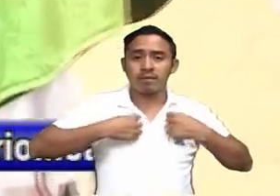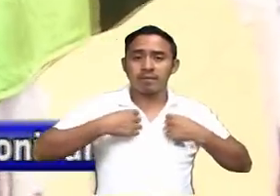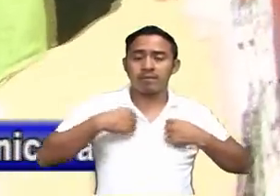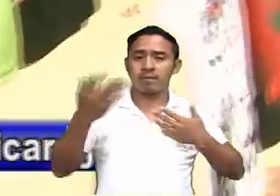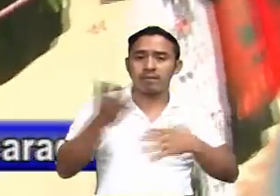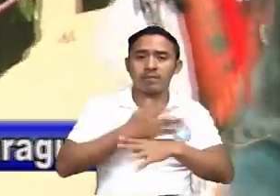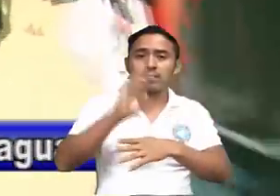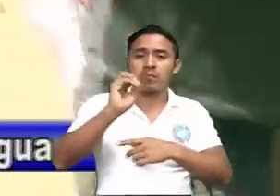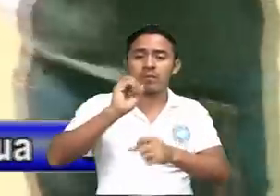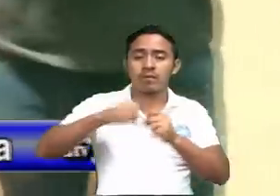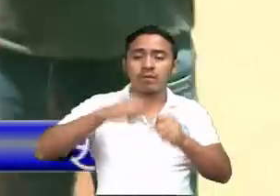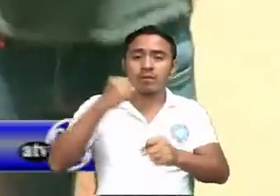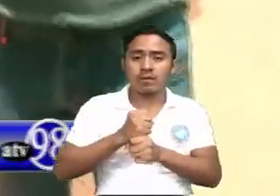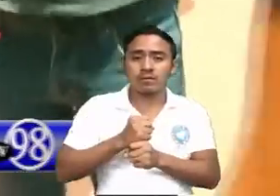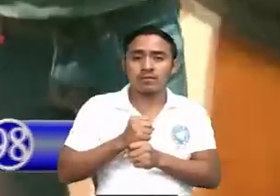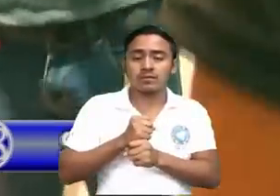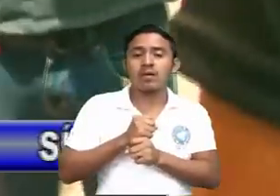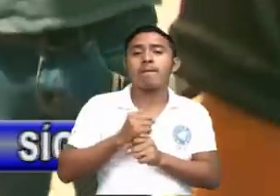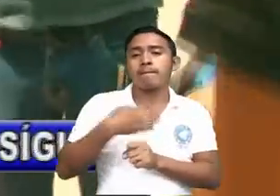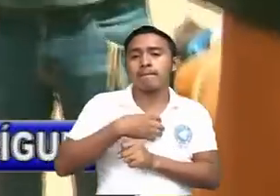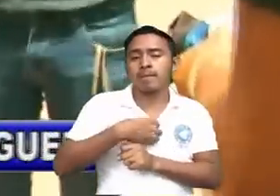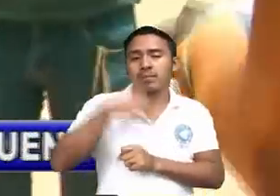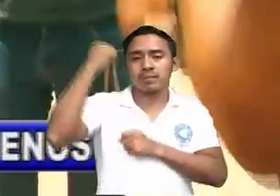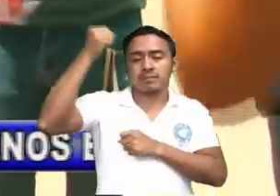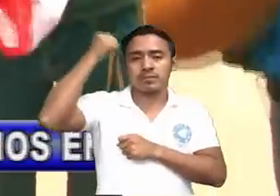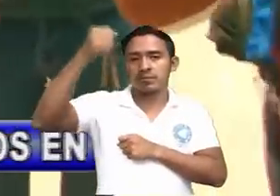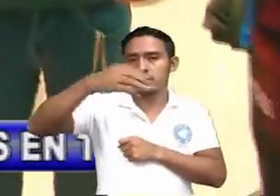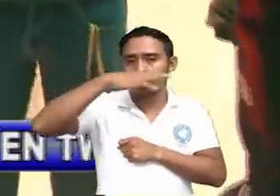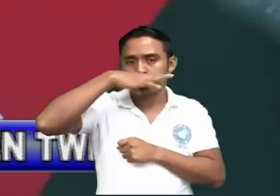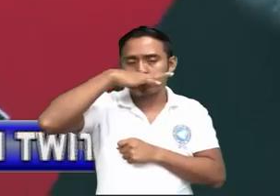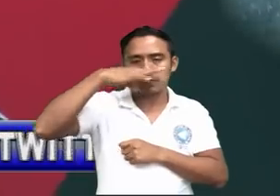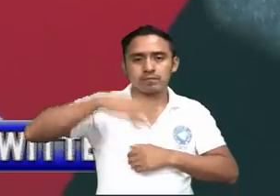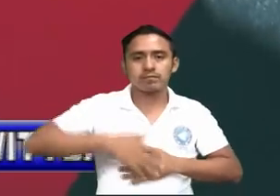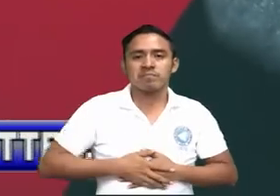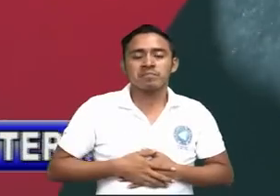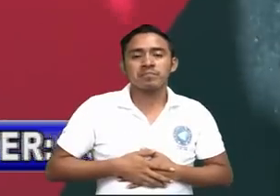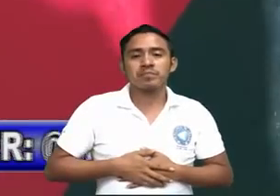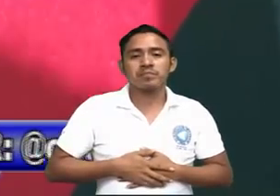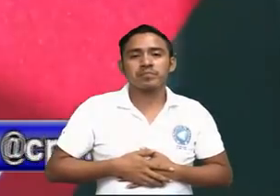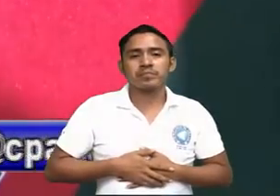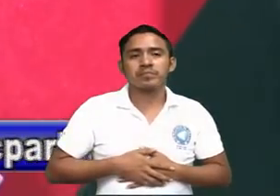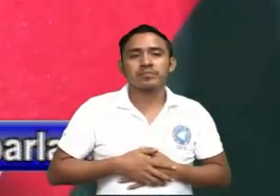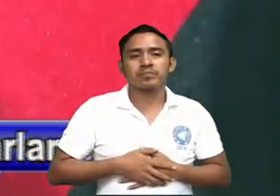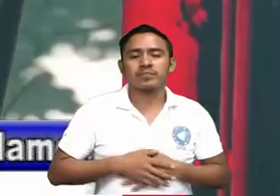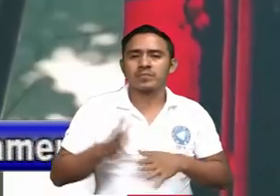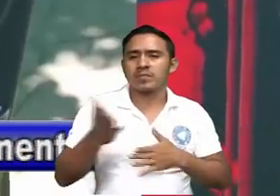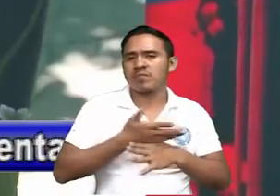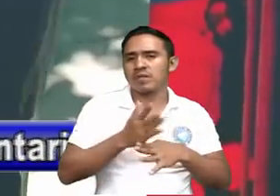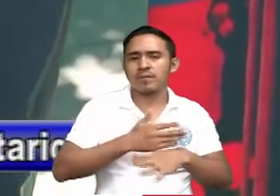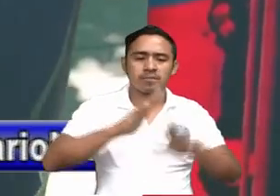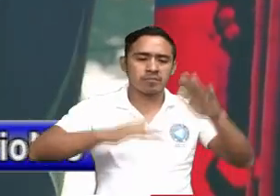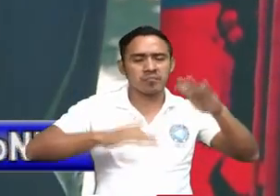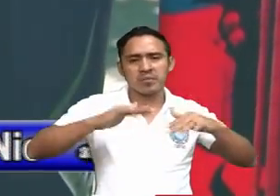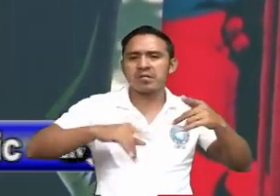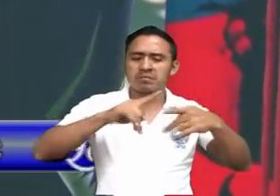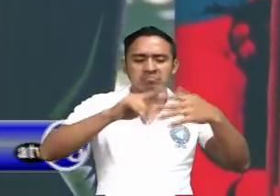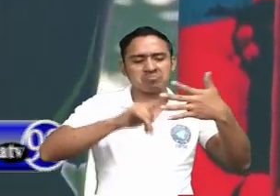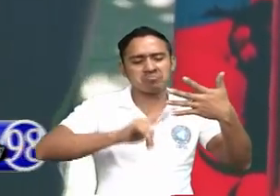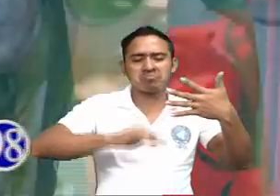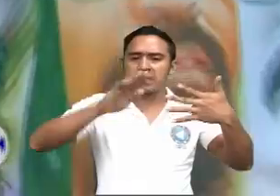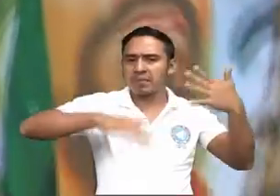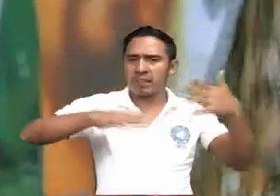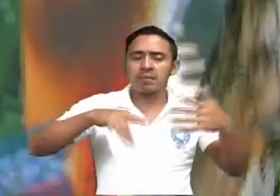al 40 aniversario de la Revolución Popular Sandinista. Los precios están accesibles y, según